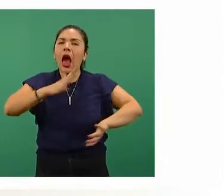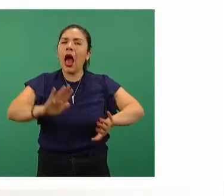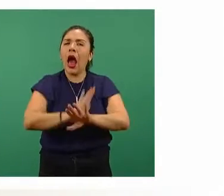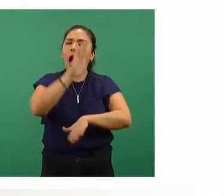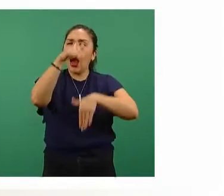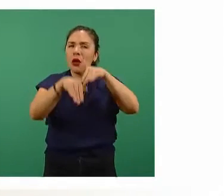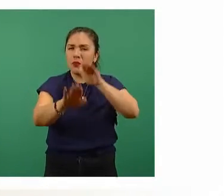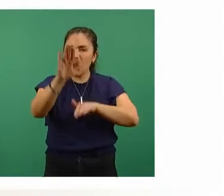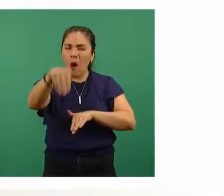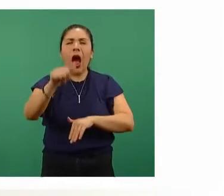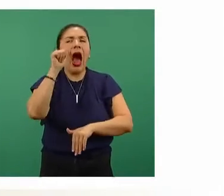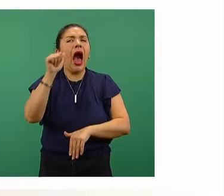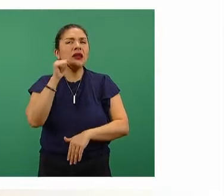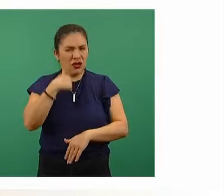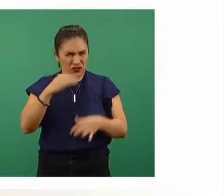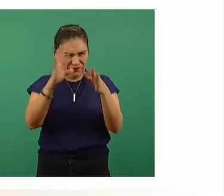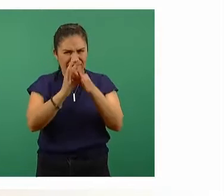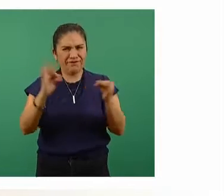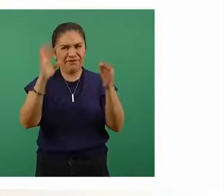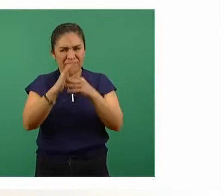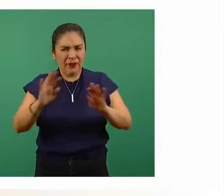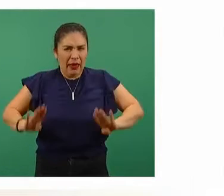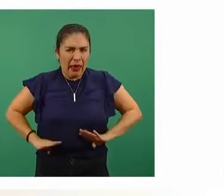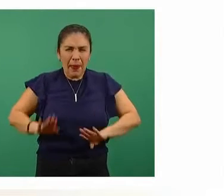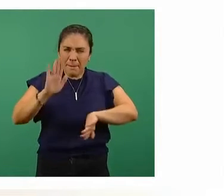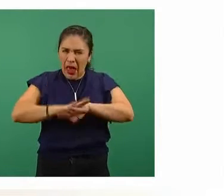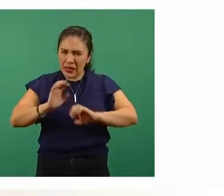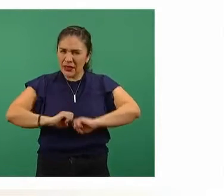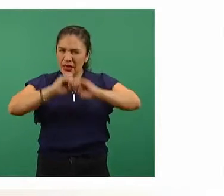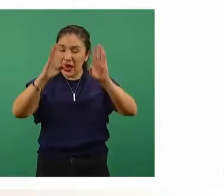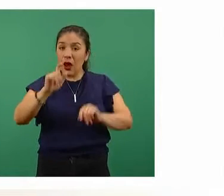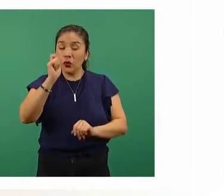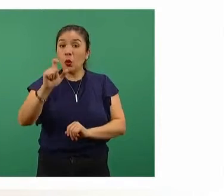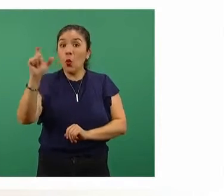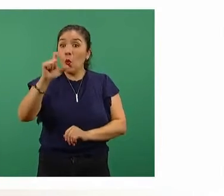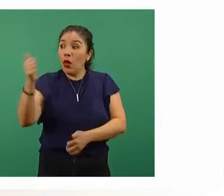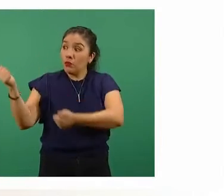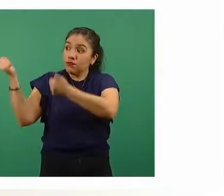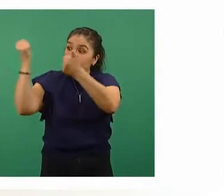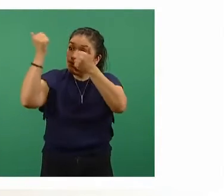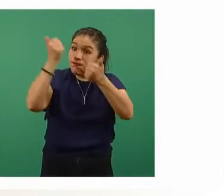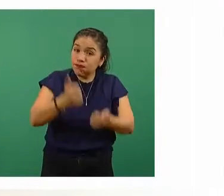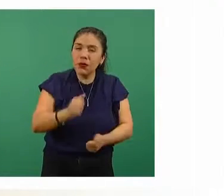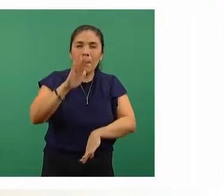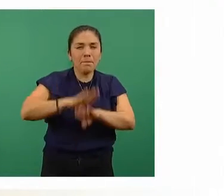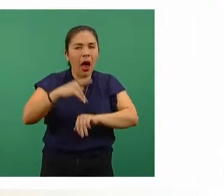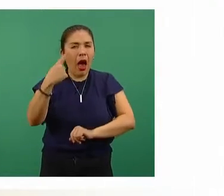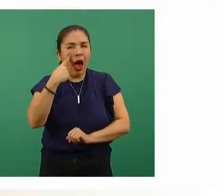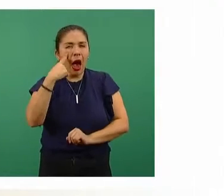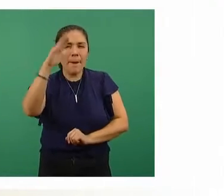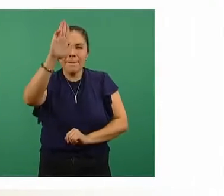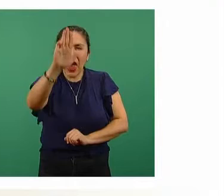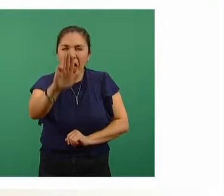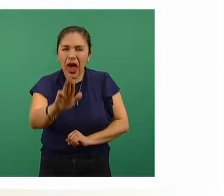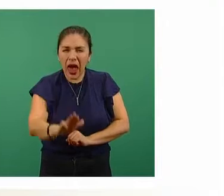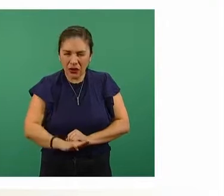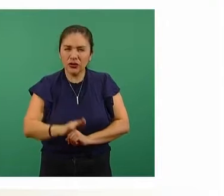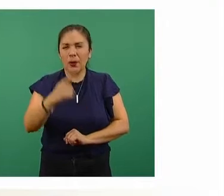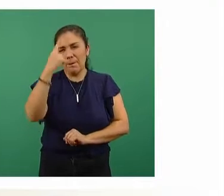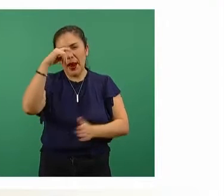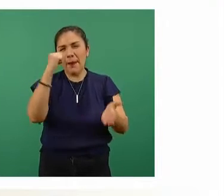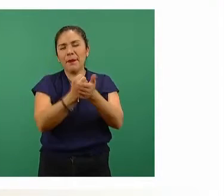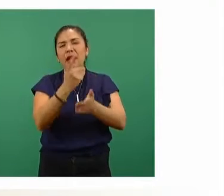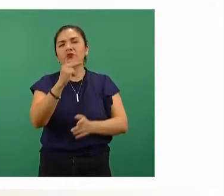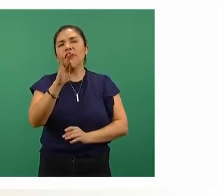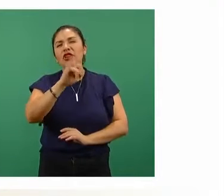variaciones. Ayer comentábamos con cierto detalle cómo a partir de que llega un embarque, generalmente los miércoles, los embarques de Pfizer